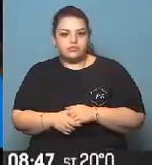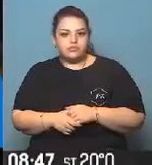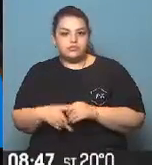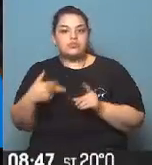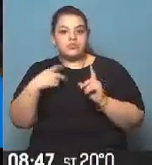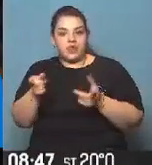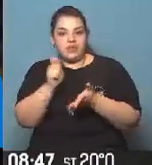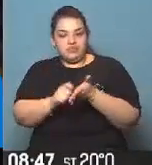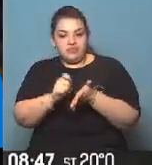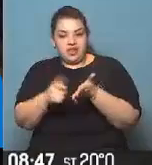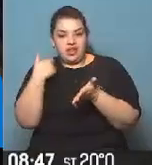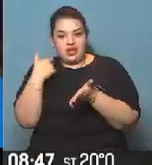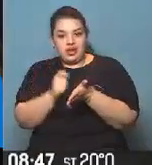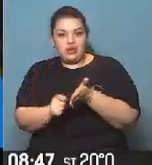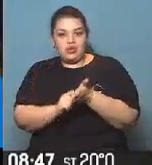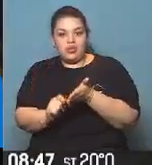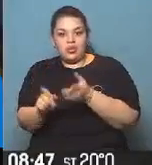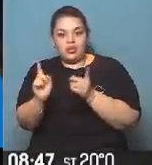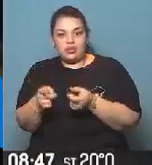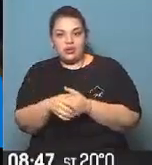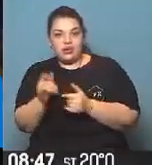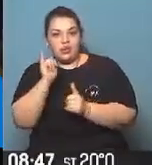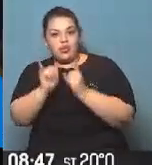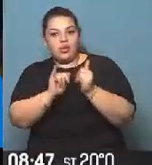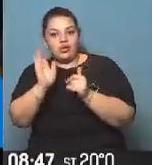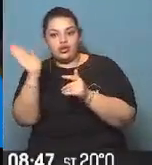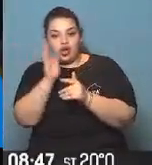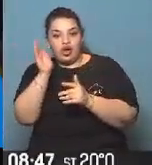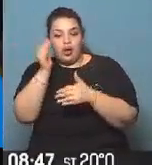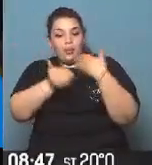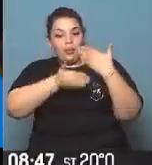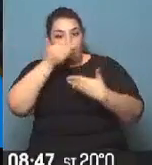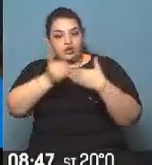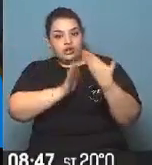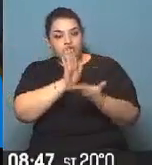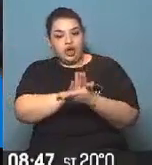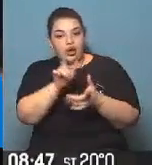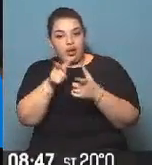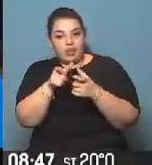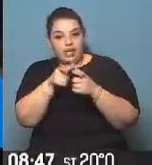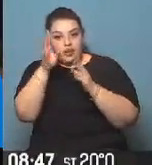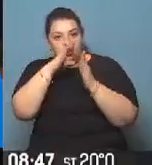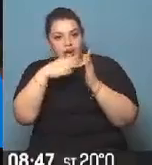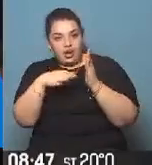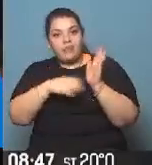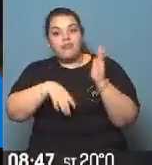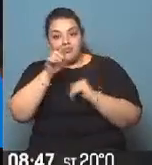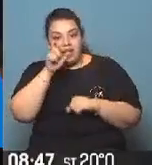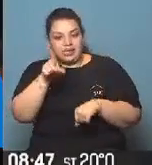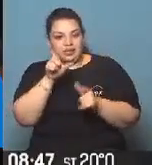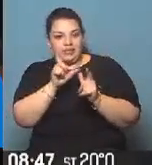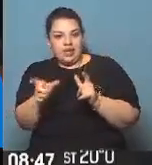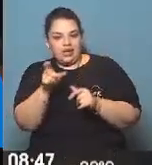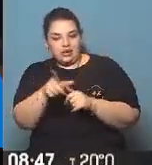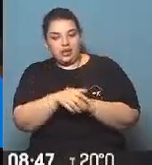en paralelo con la película, se llama La escena documental, donde cuento un poco todo el proceso de la película, sobre todo de esa parte de la película.